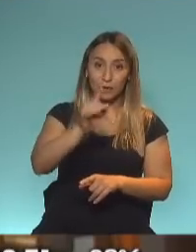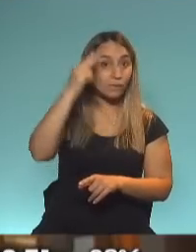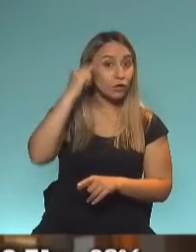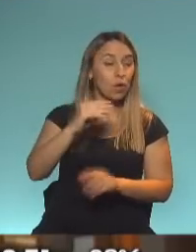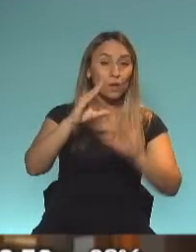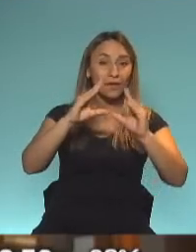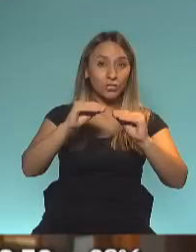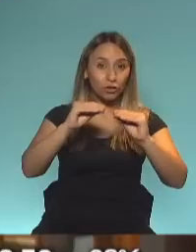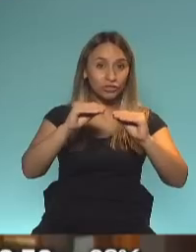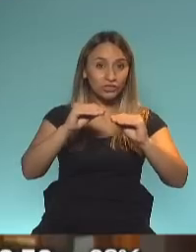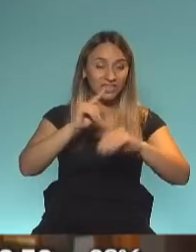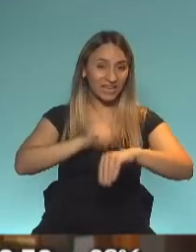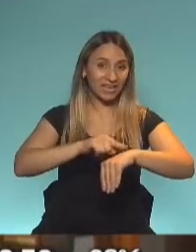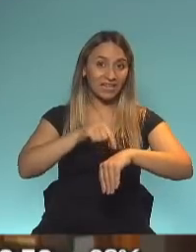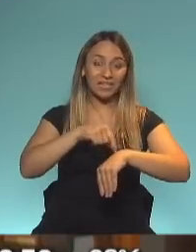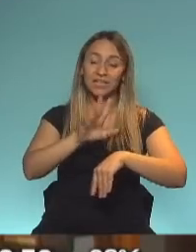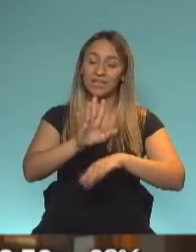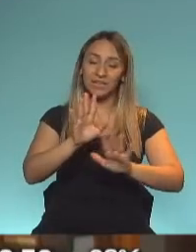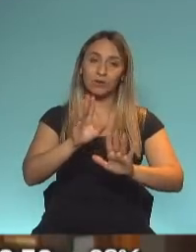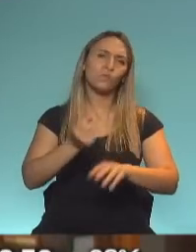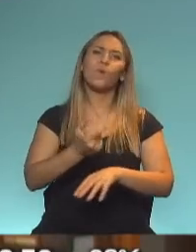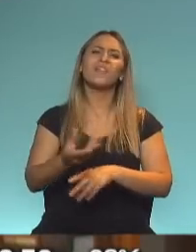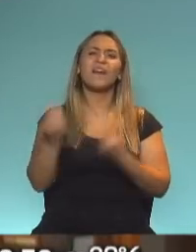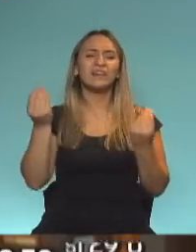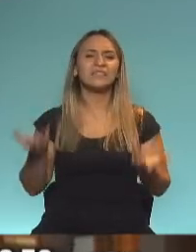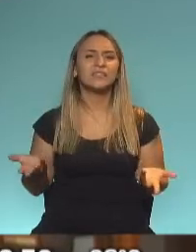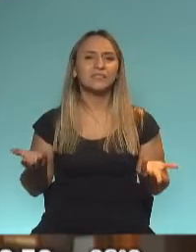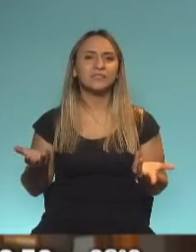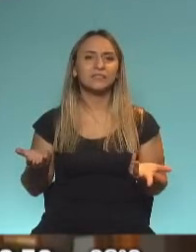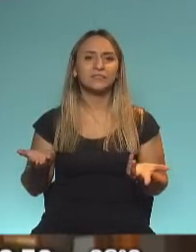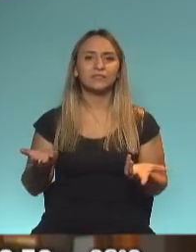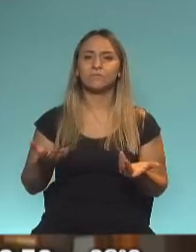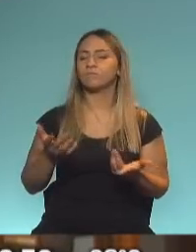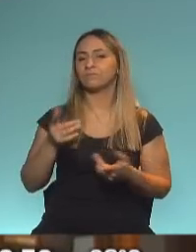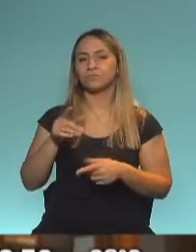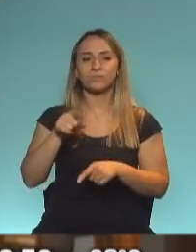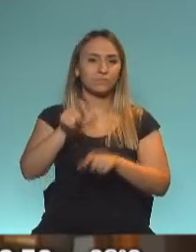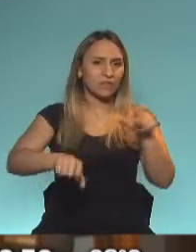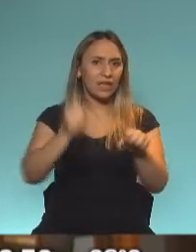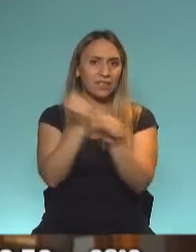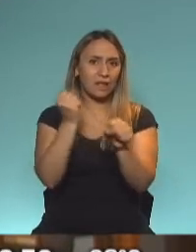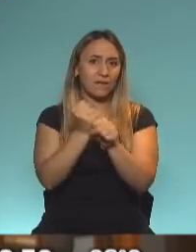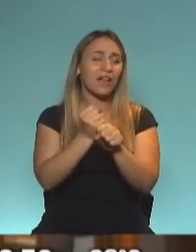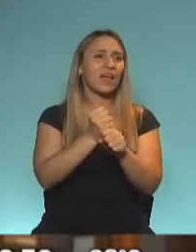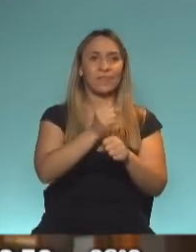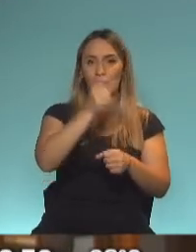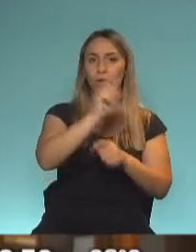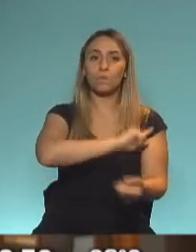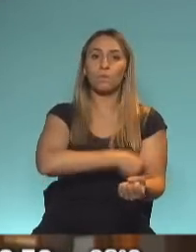de la noche. ¿Cuántas veces ha visto a las trabajadoras, trabajadores del Poder Judicial